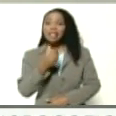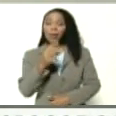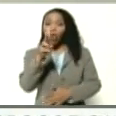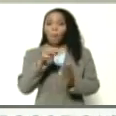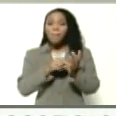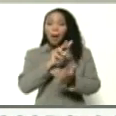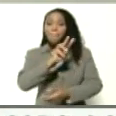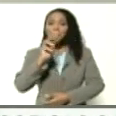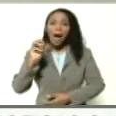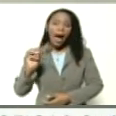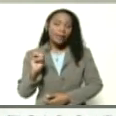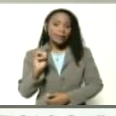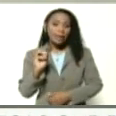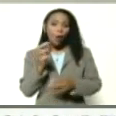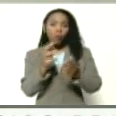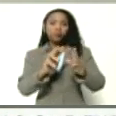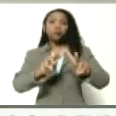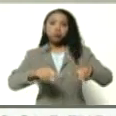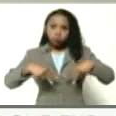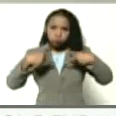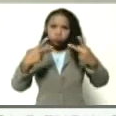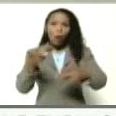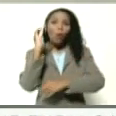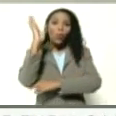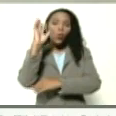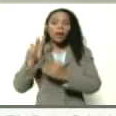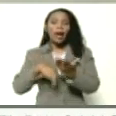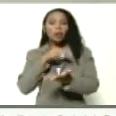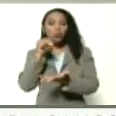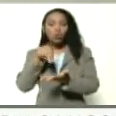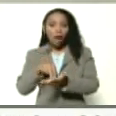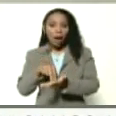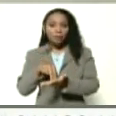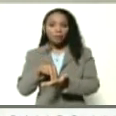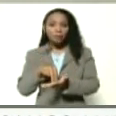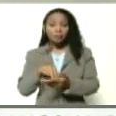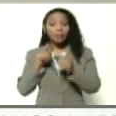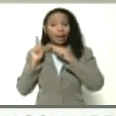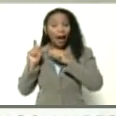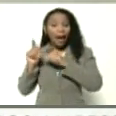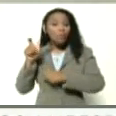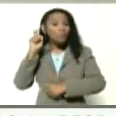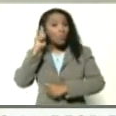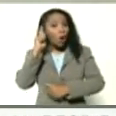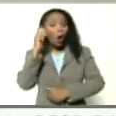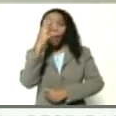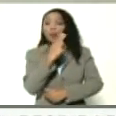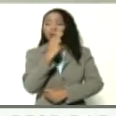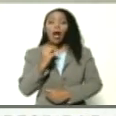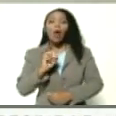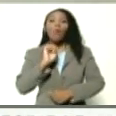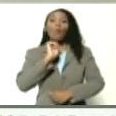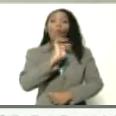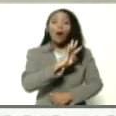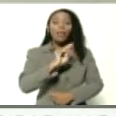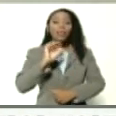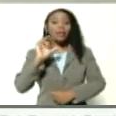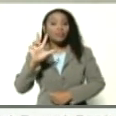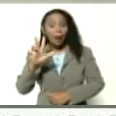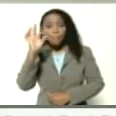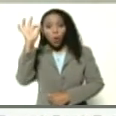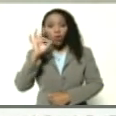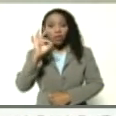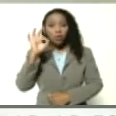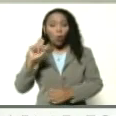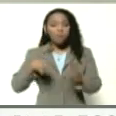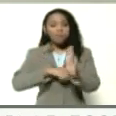de 2020 se renovó el Parlamento Nacional y en él la mujer ocupa el 43% de